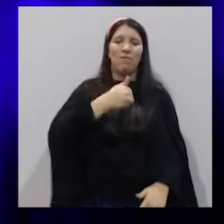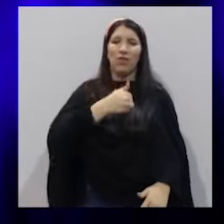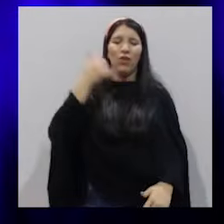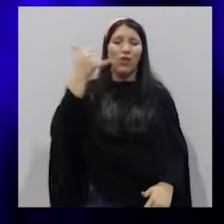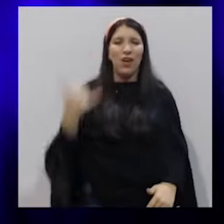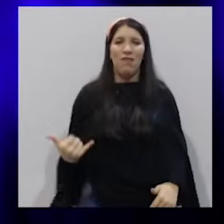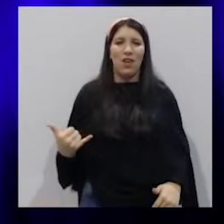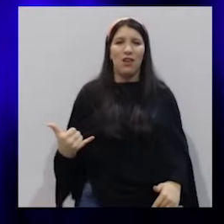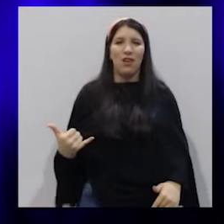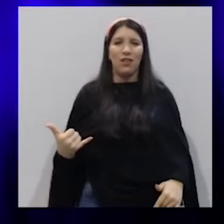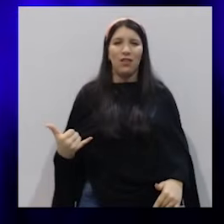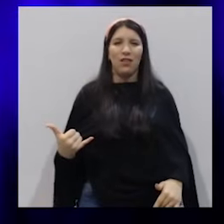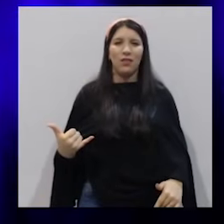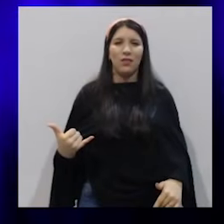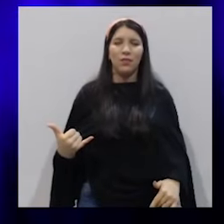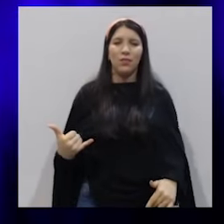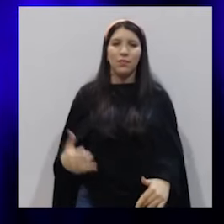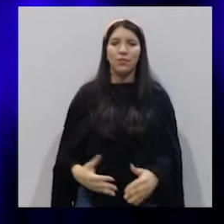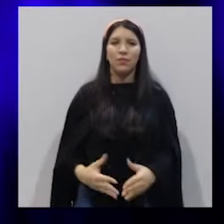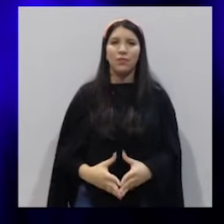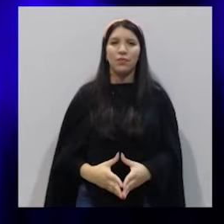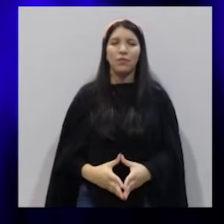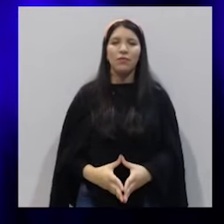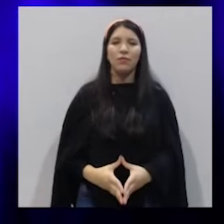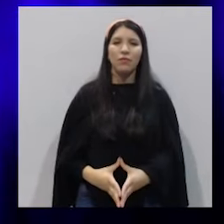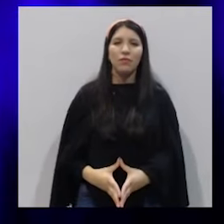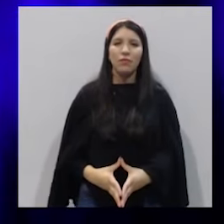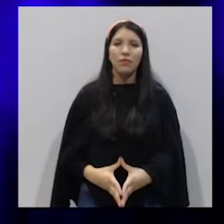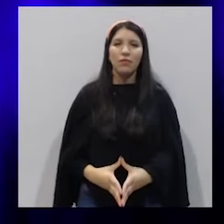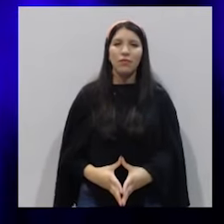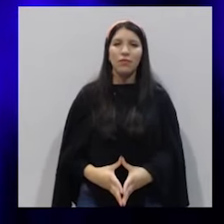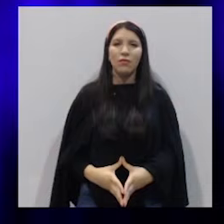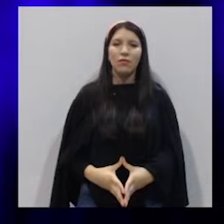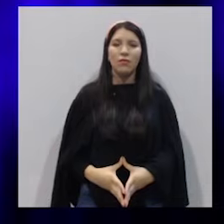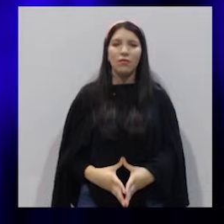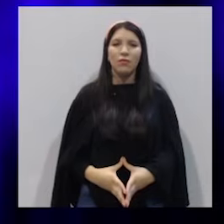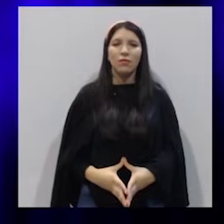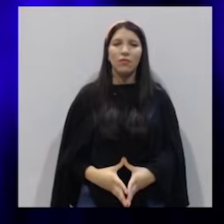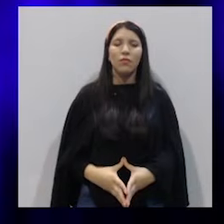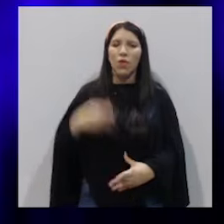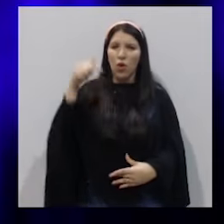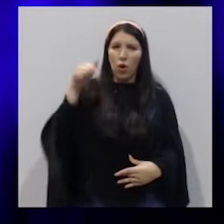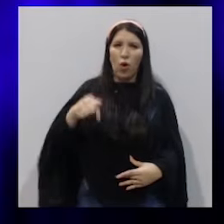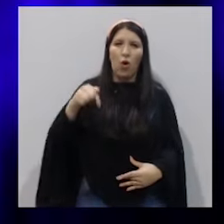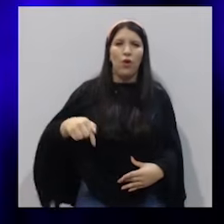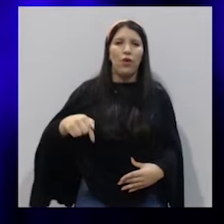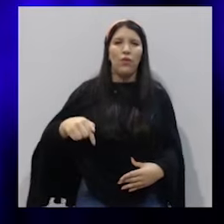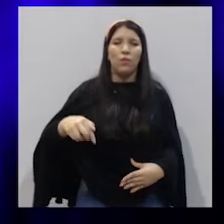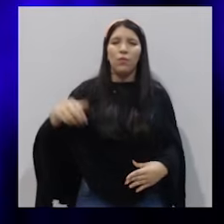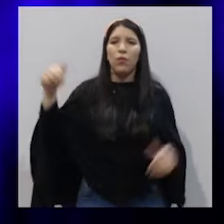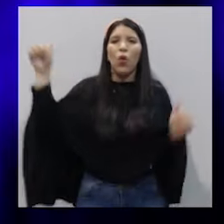cristo te da a ti a mí hoy la capacidad de poder ser hijos de dios